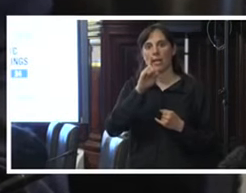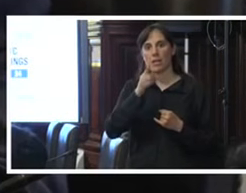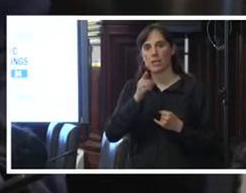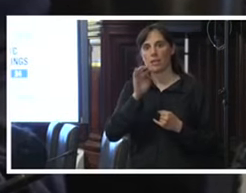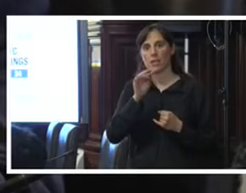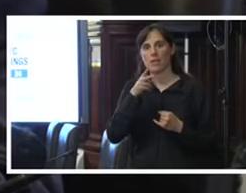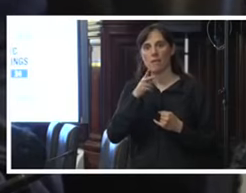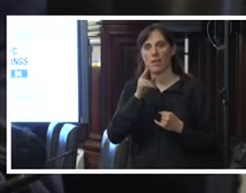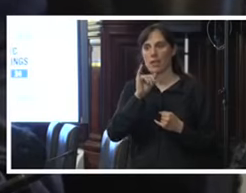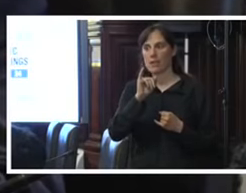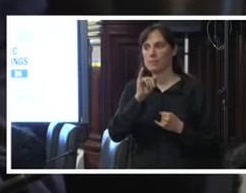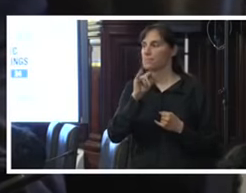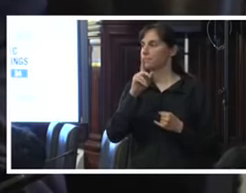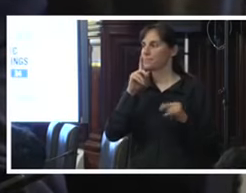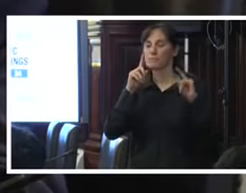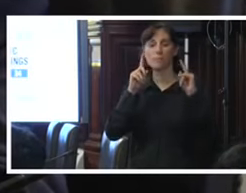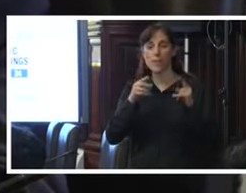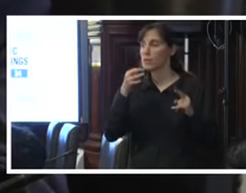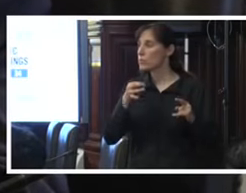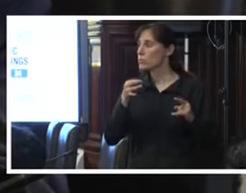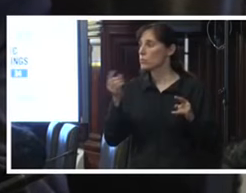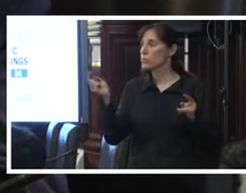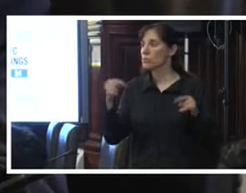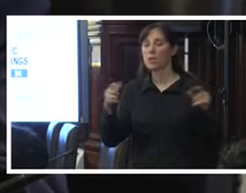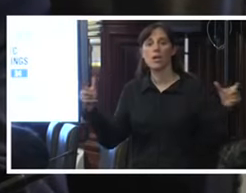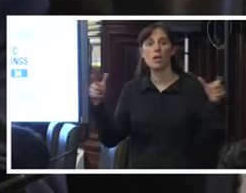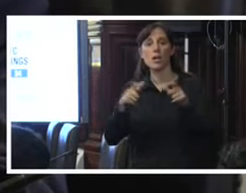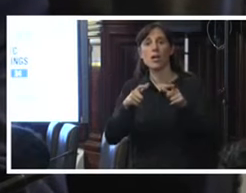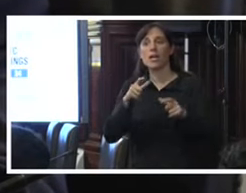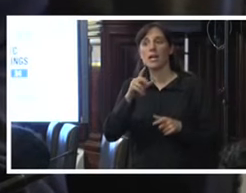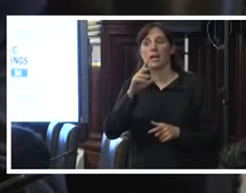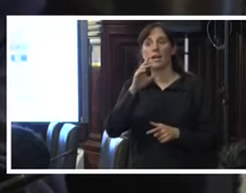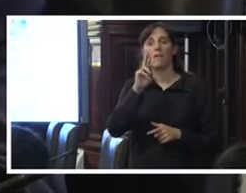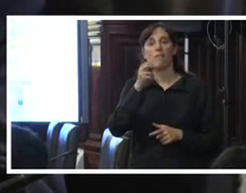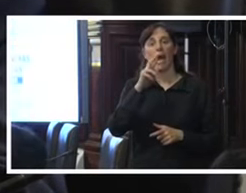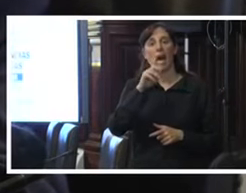seguramente llegará en un momento el comisionado luis ernesto vargas